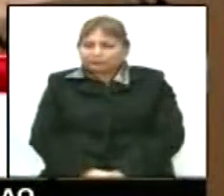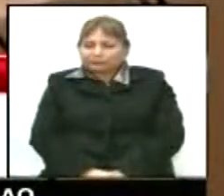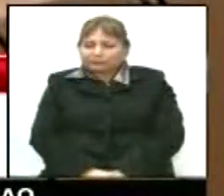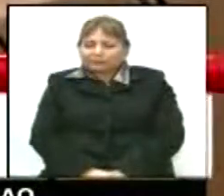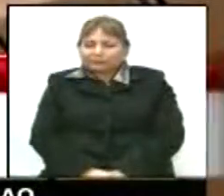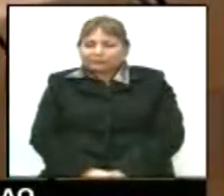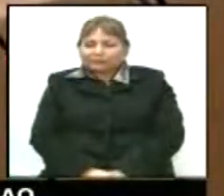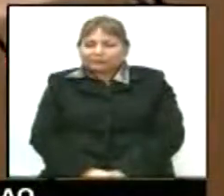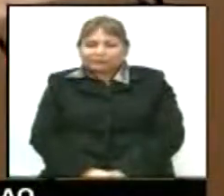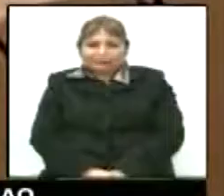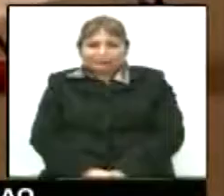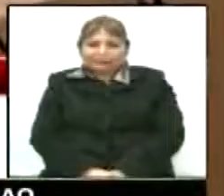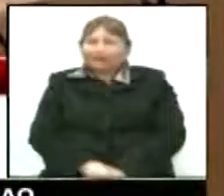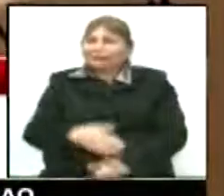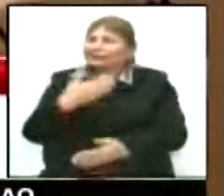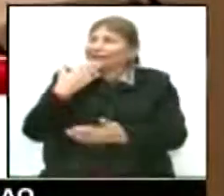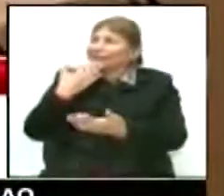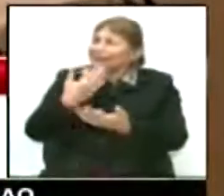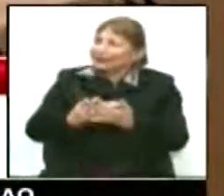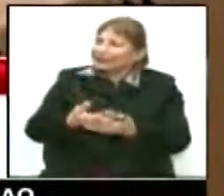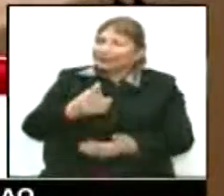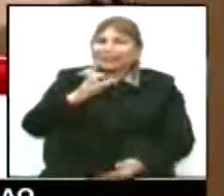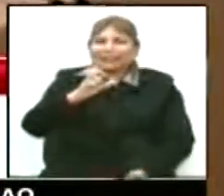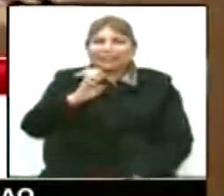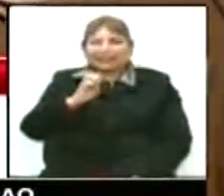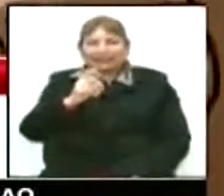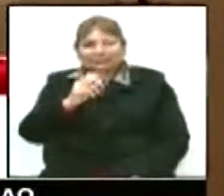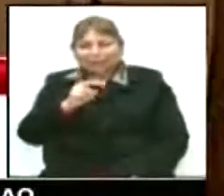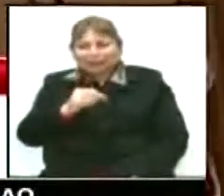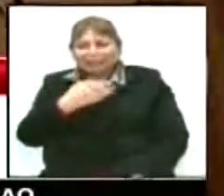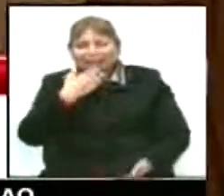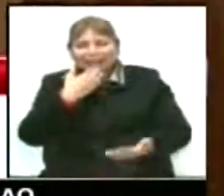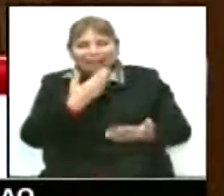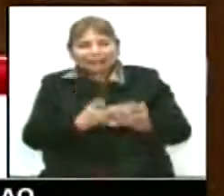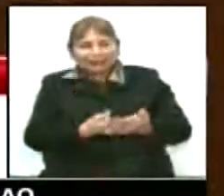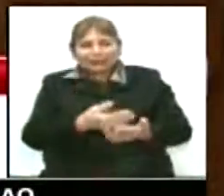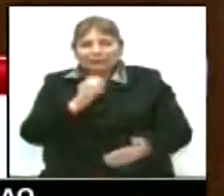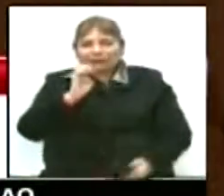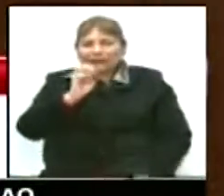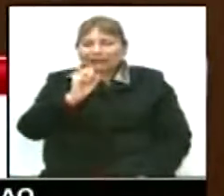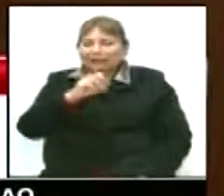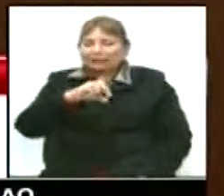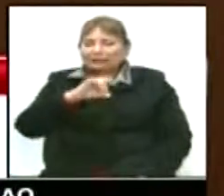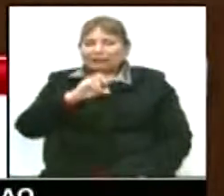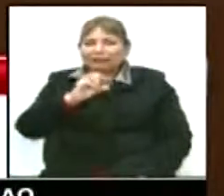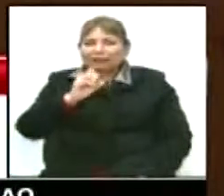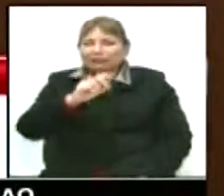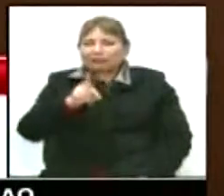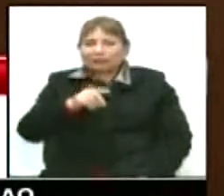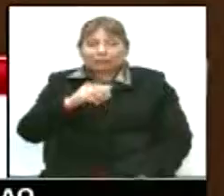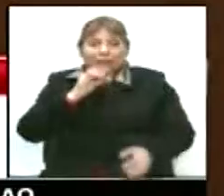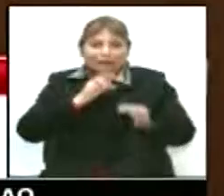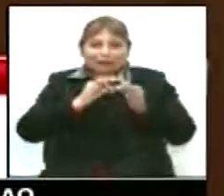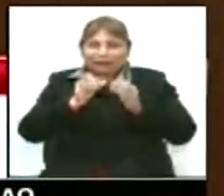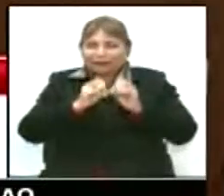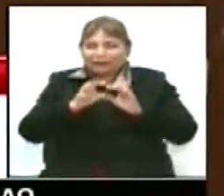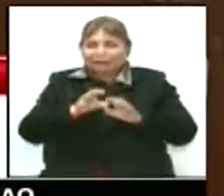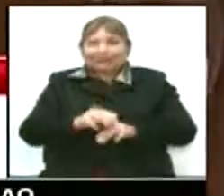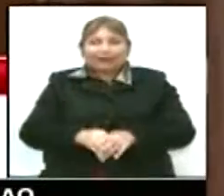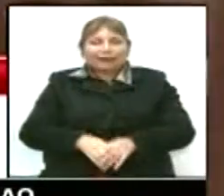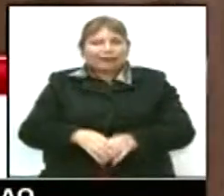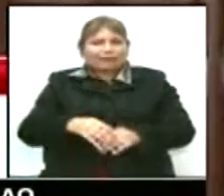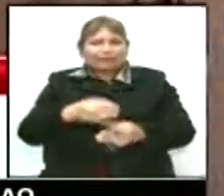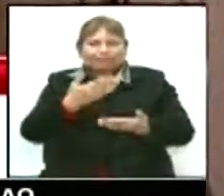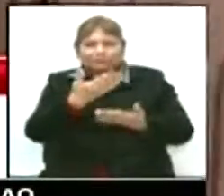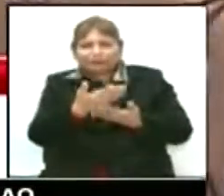letona. Gracias, presidente. Gracias a la congresista Espinosa por la alusión. En primer lugar, aclararle, porque la congresista está un